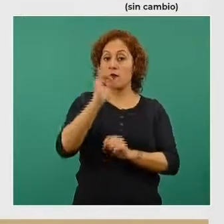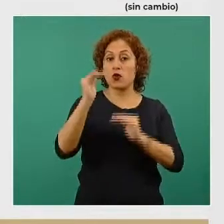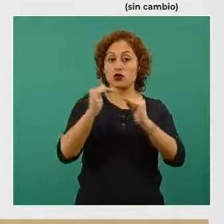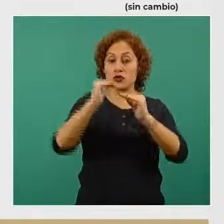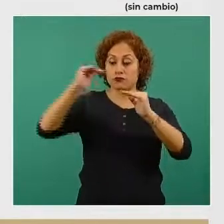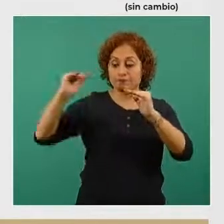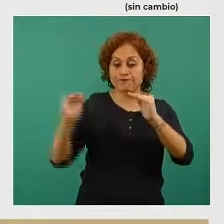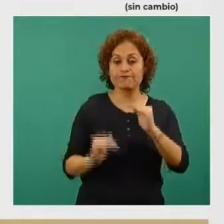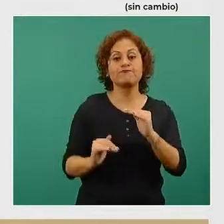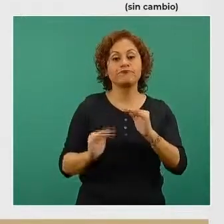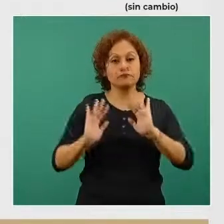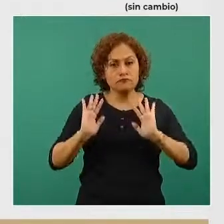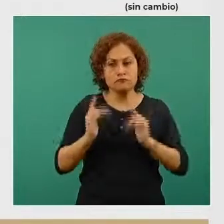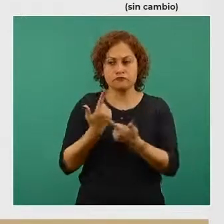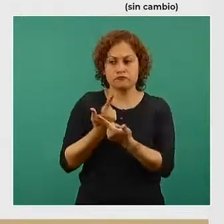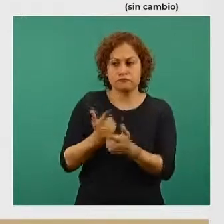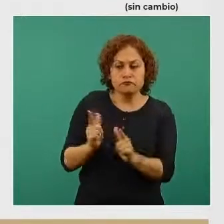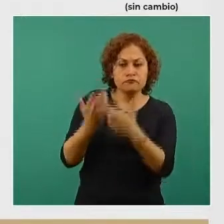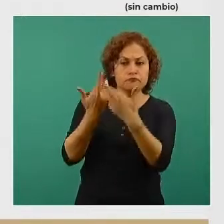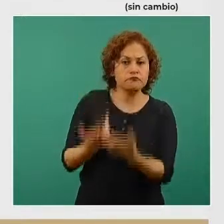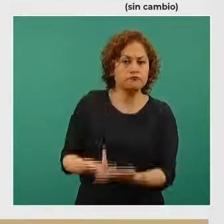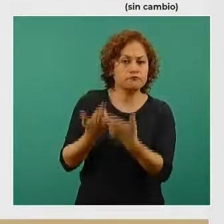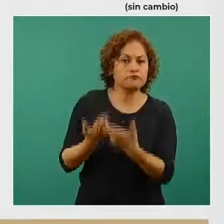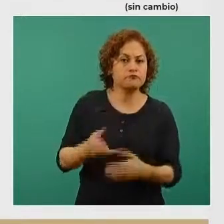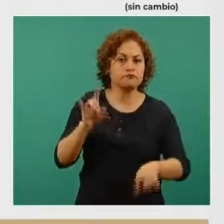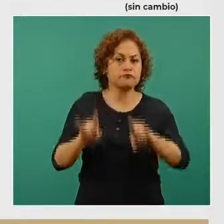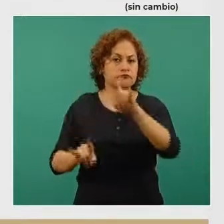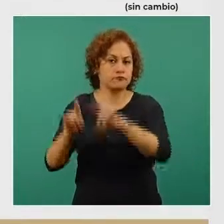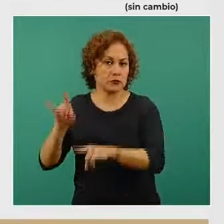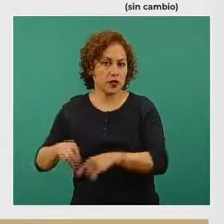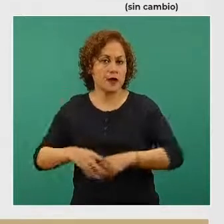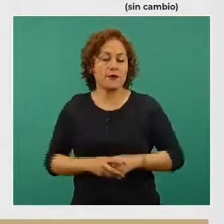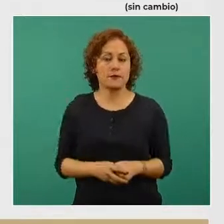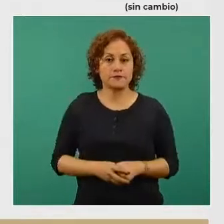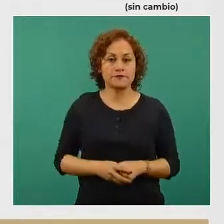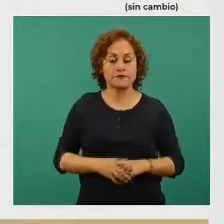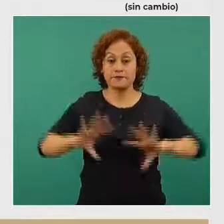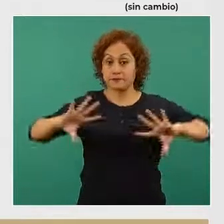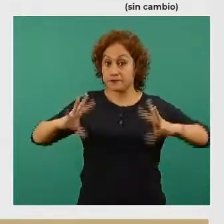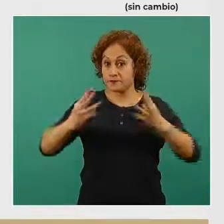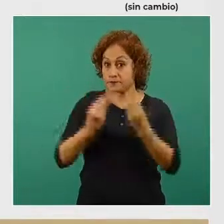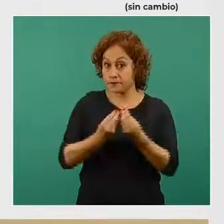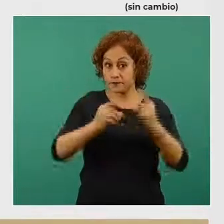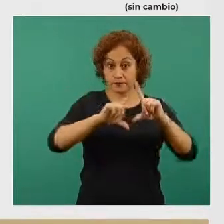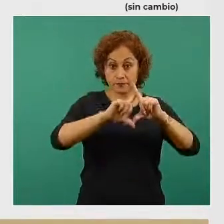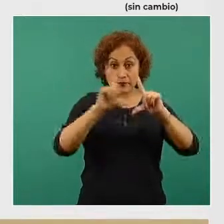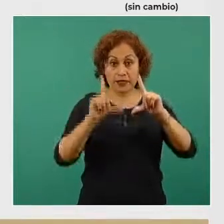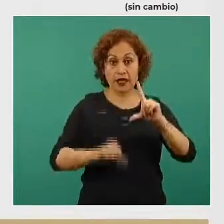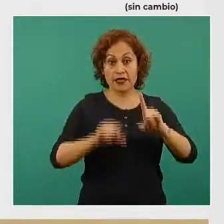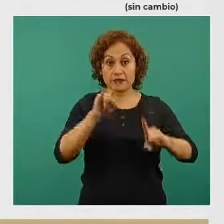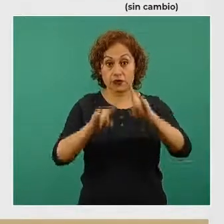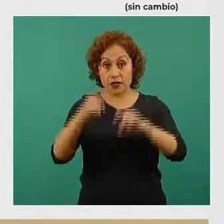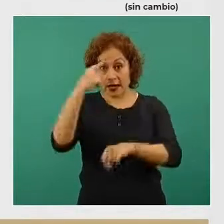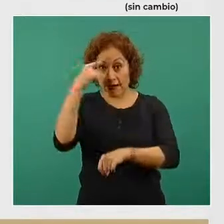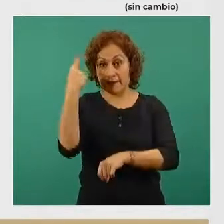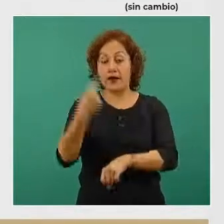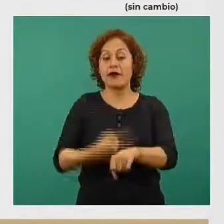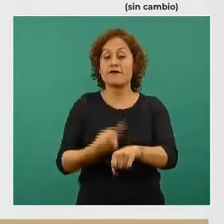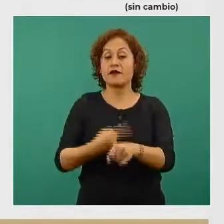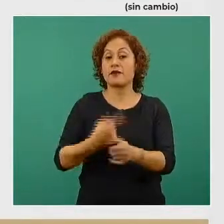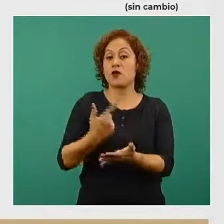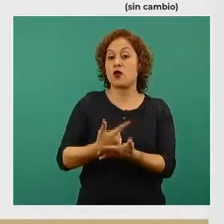50% de ocupación y por lo tanto más de la mitad de sus camas disponibles. ¿Cuántas hay a nivel nacional de este tipo de camas?